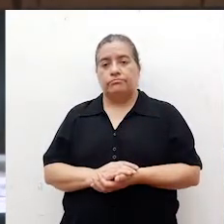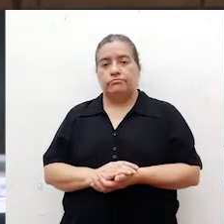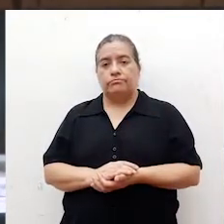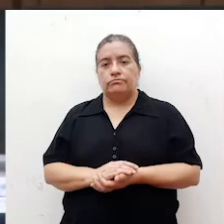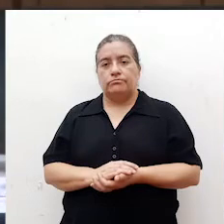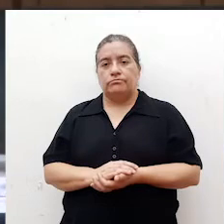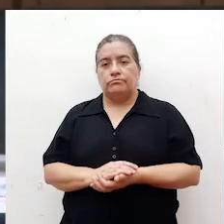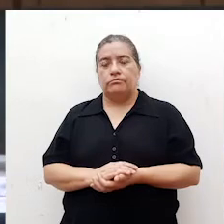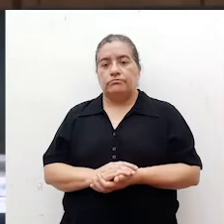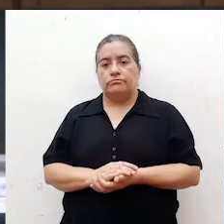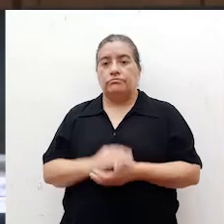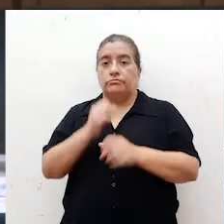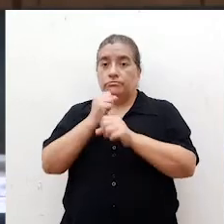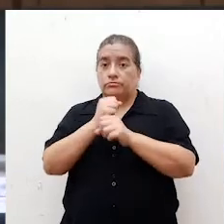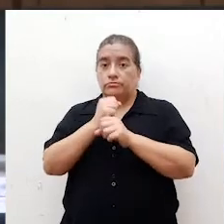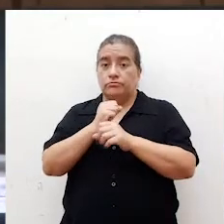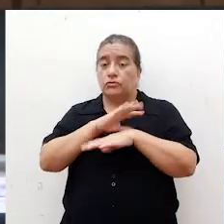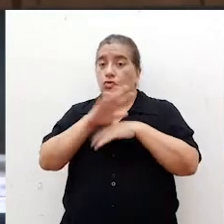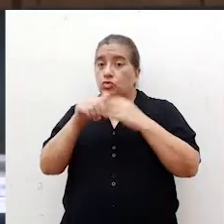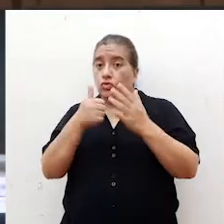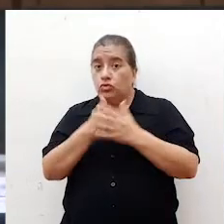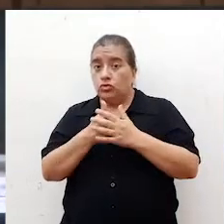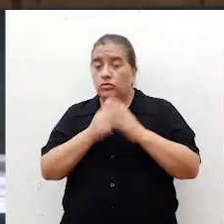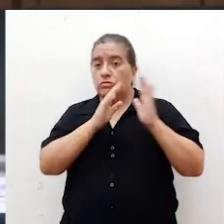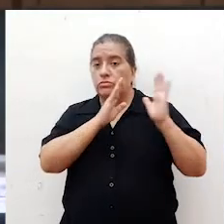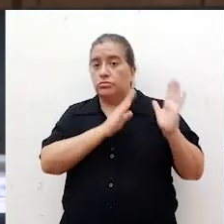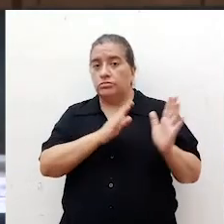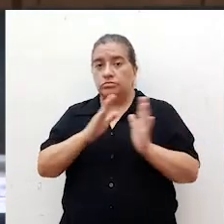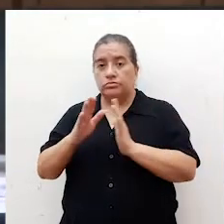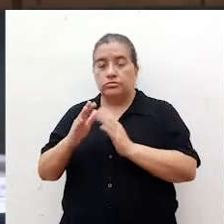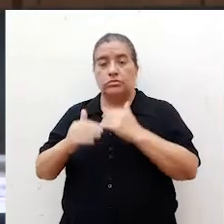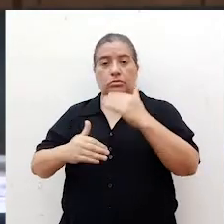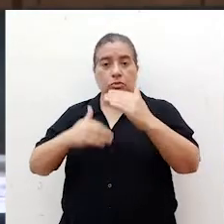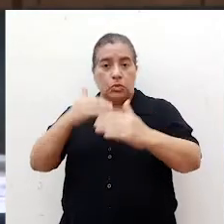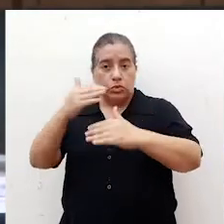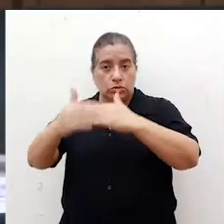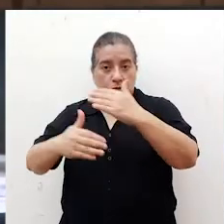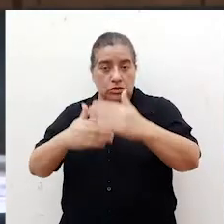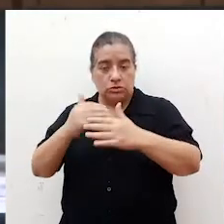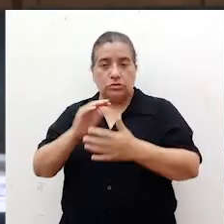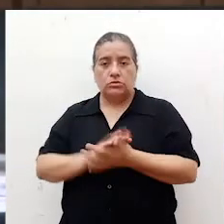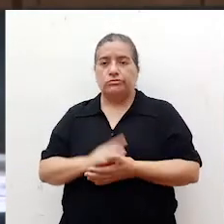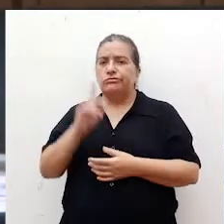en el Perú. Lo importante ahora es saber cuándo vamos a tener vacuna. En el